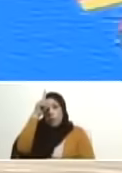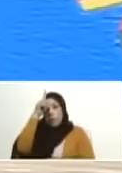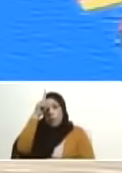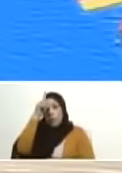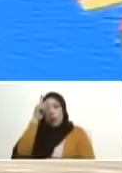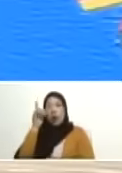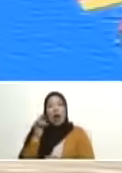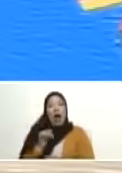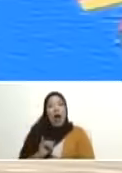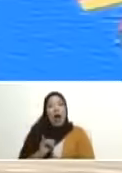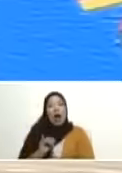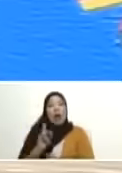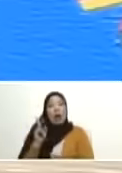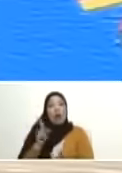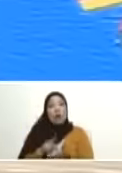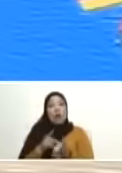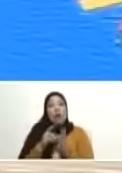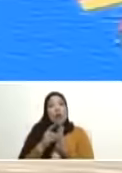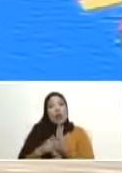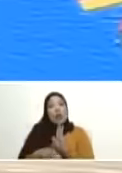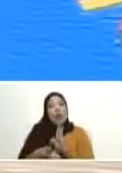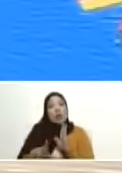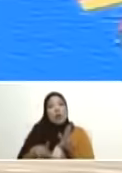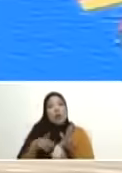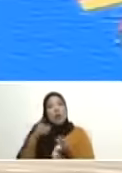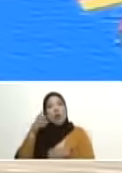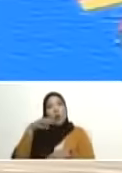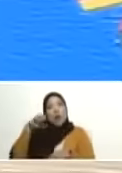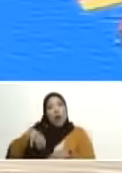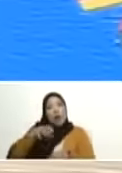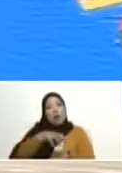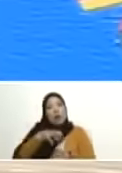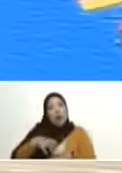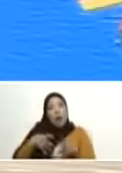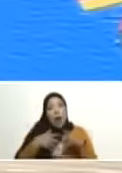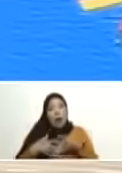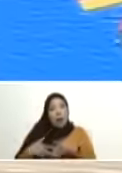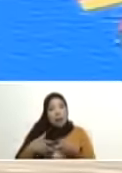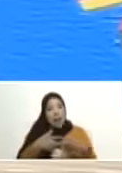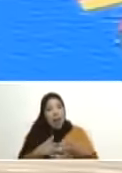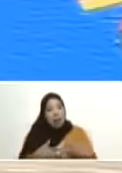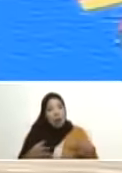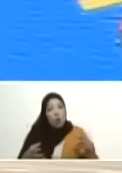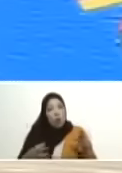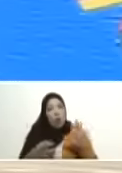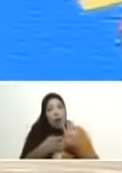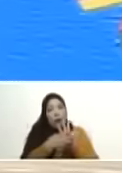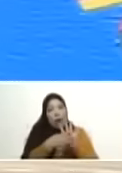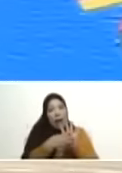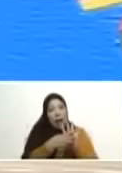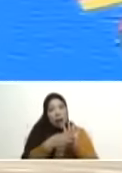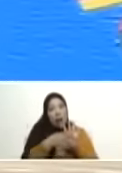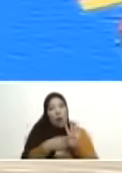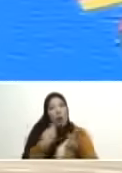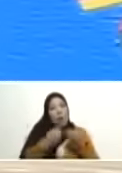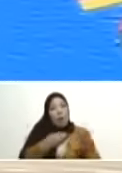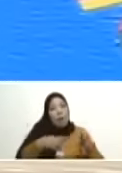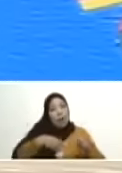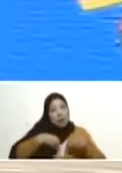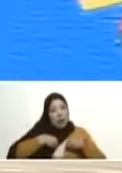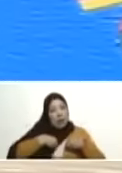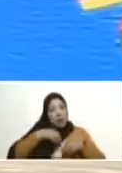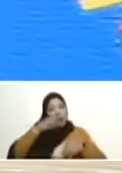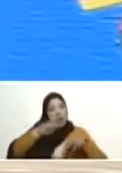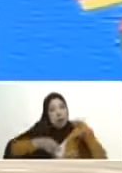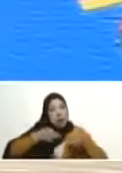abroga el derecho voluntario de los Estados para hacerse parte y reconocer a la